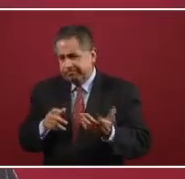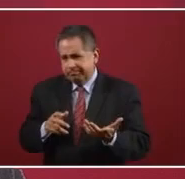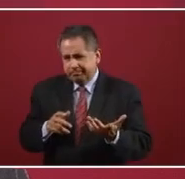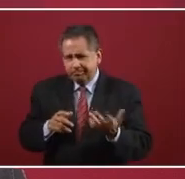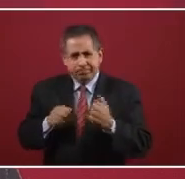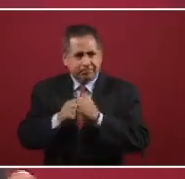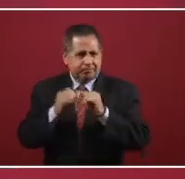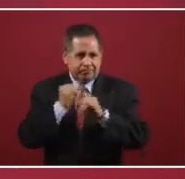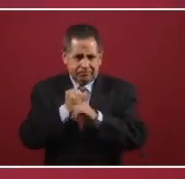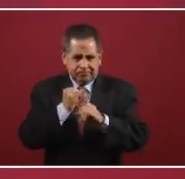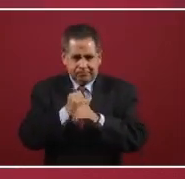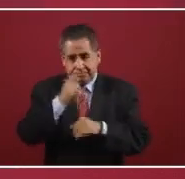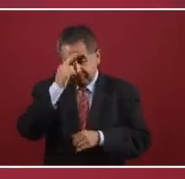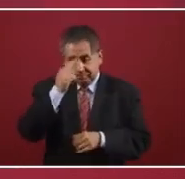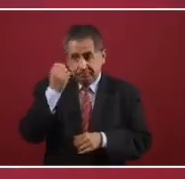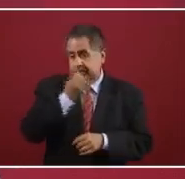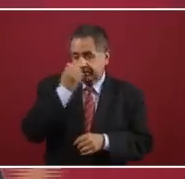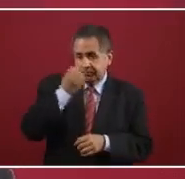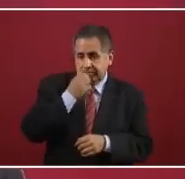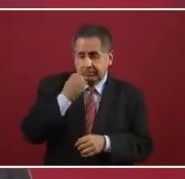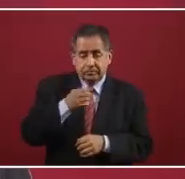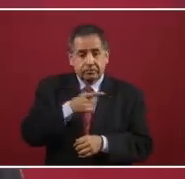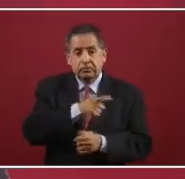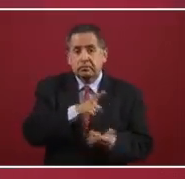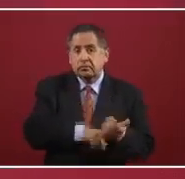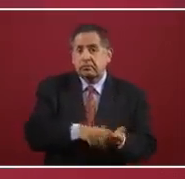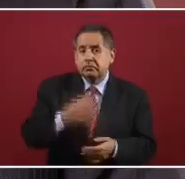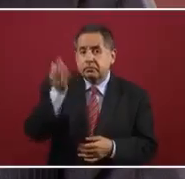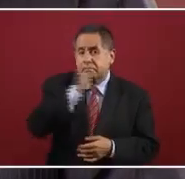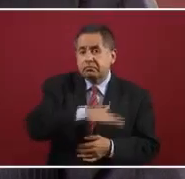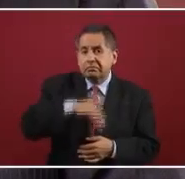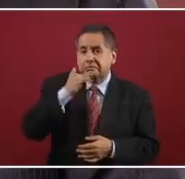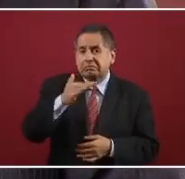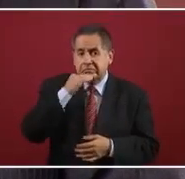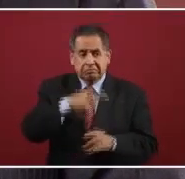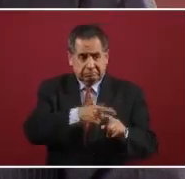por internet en las escuelas? ¡Puro fraude!